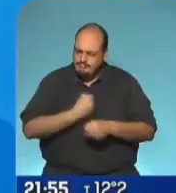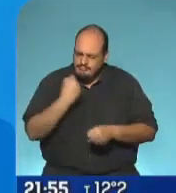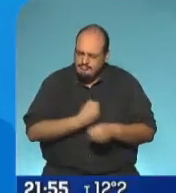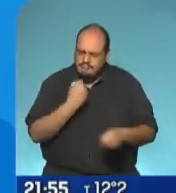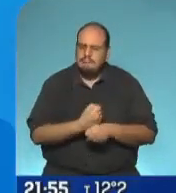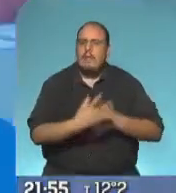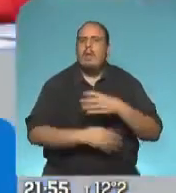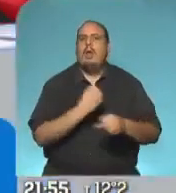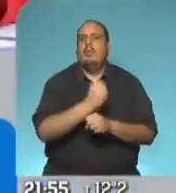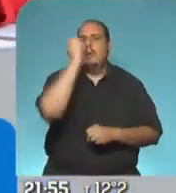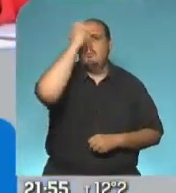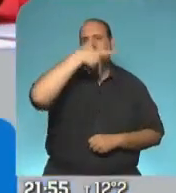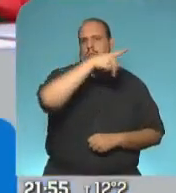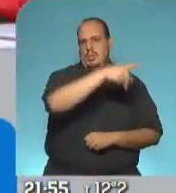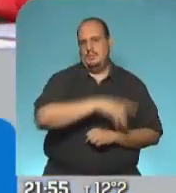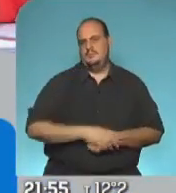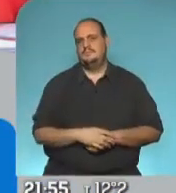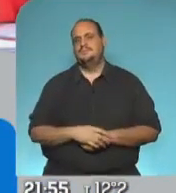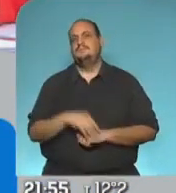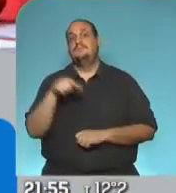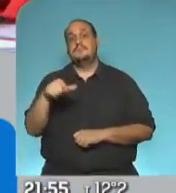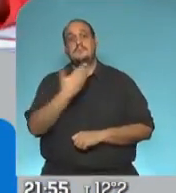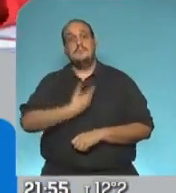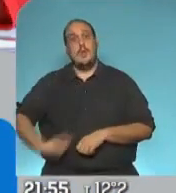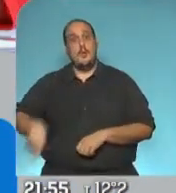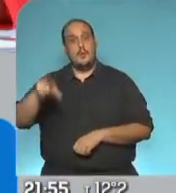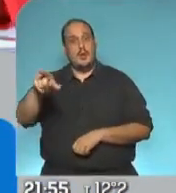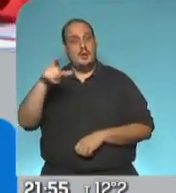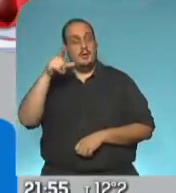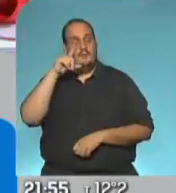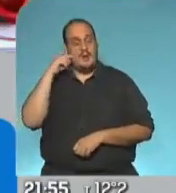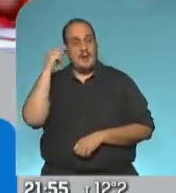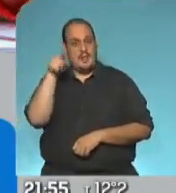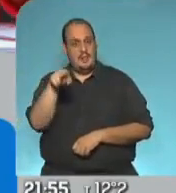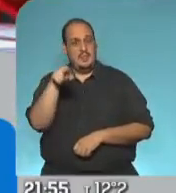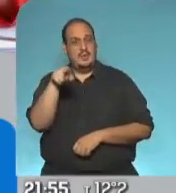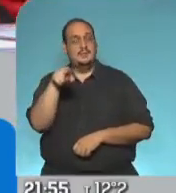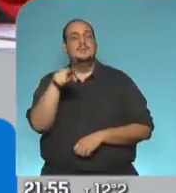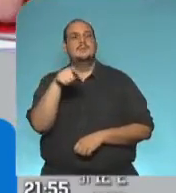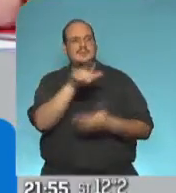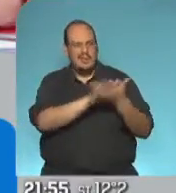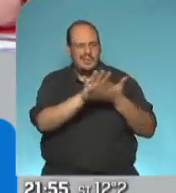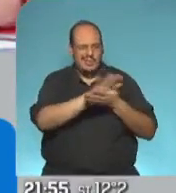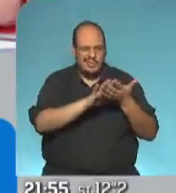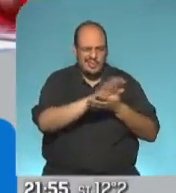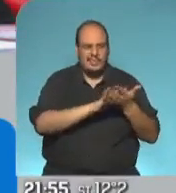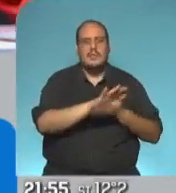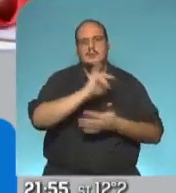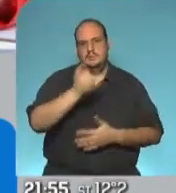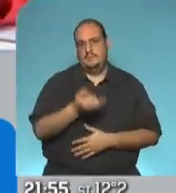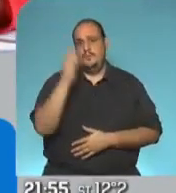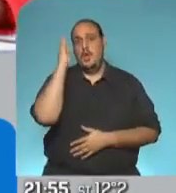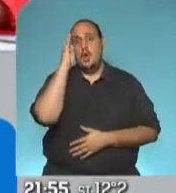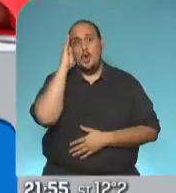conseguirlo. En este momento los acreedores con el gobierno de Alberto Fernández están negociando, sí. Según las declaraciones de Guzmán,